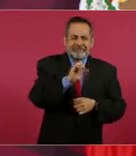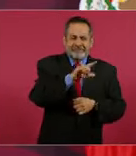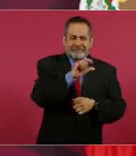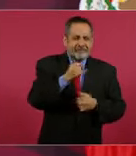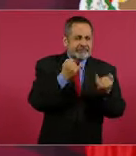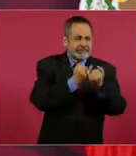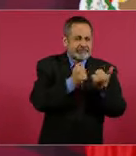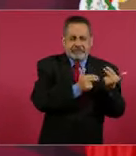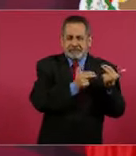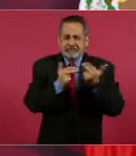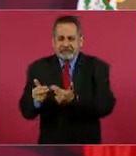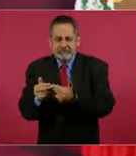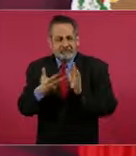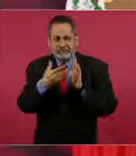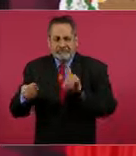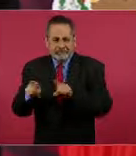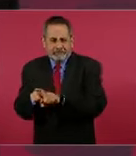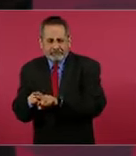ni